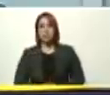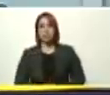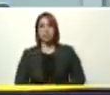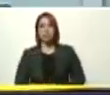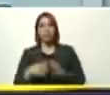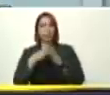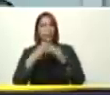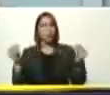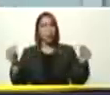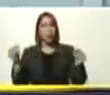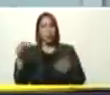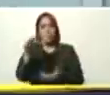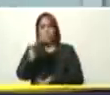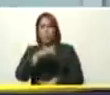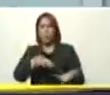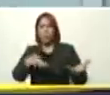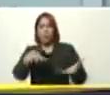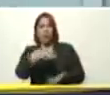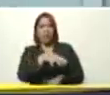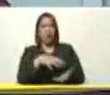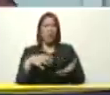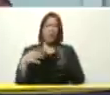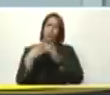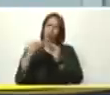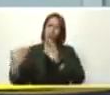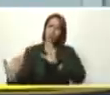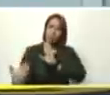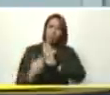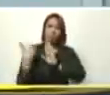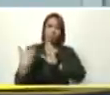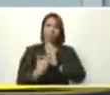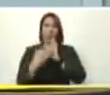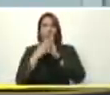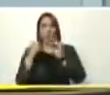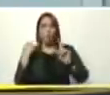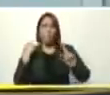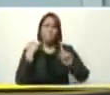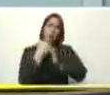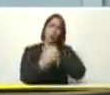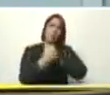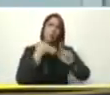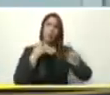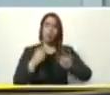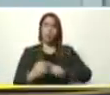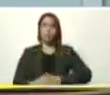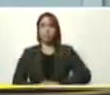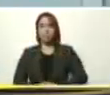todas las circunstancias, todas las amenazas, todas las agresiones.